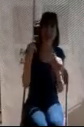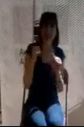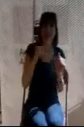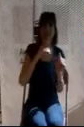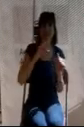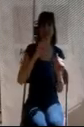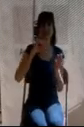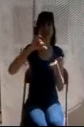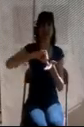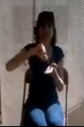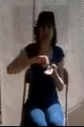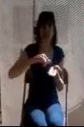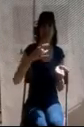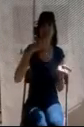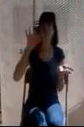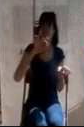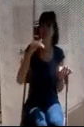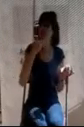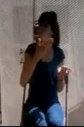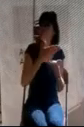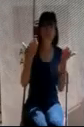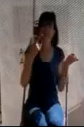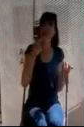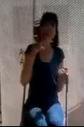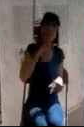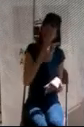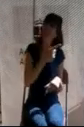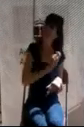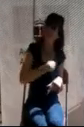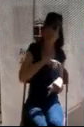de cualquier otro lugar del mundo. Estamos hablando de España.